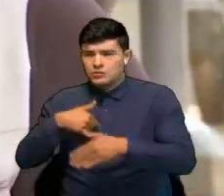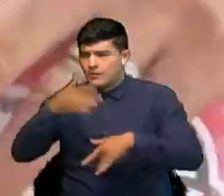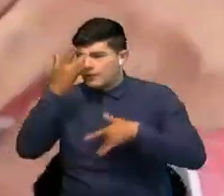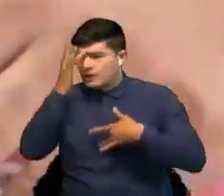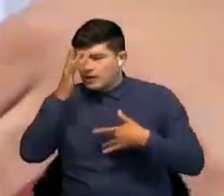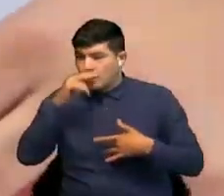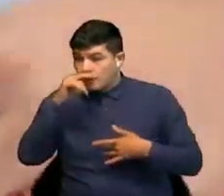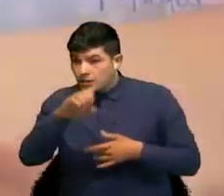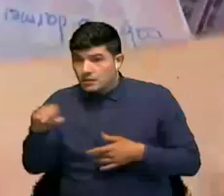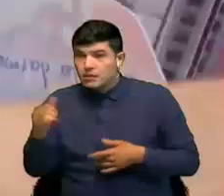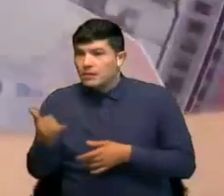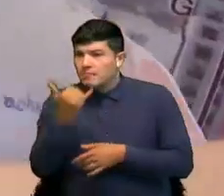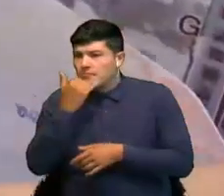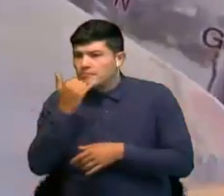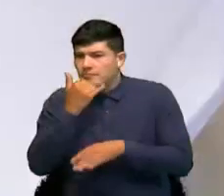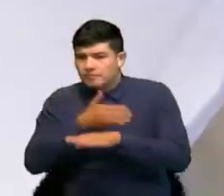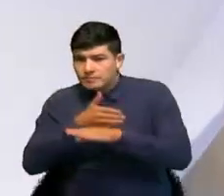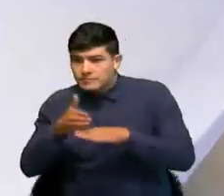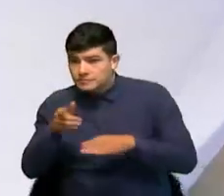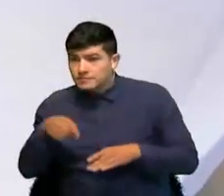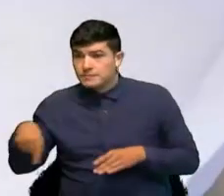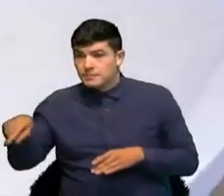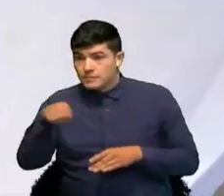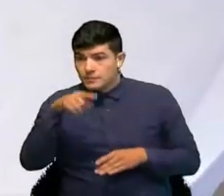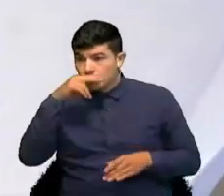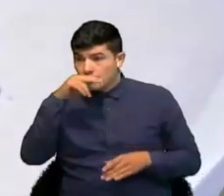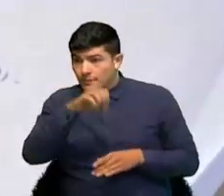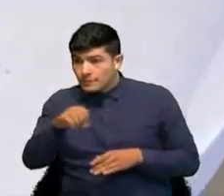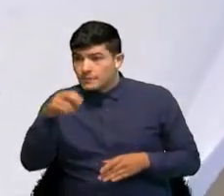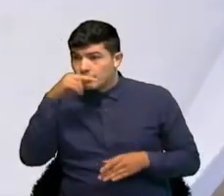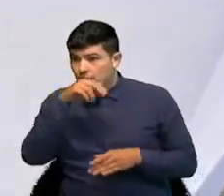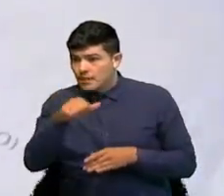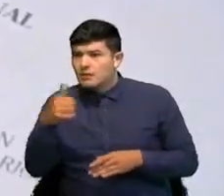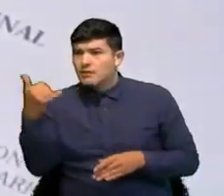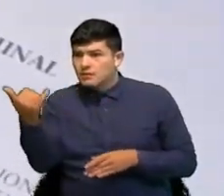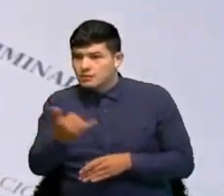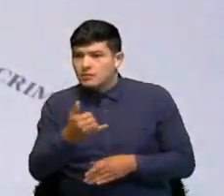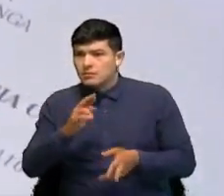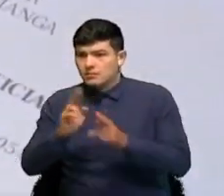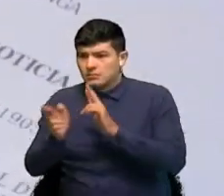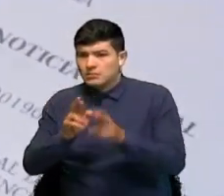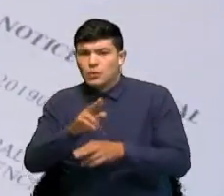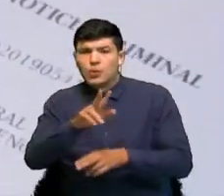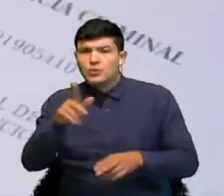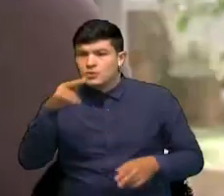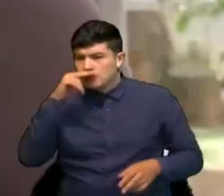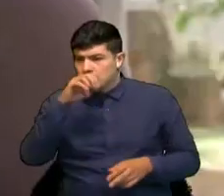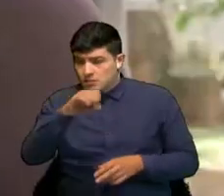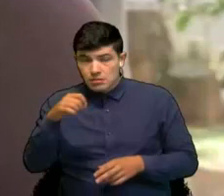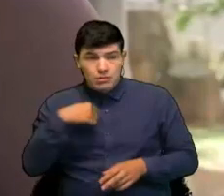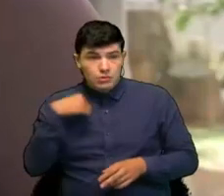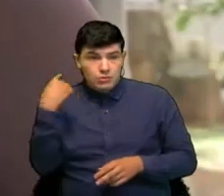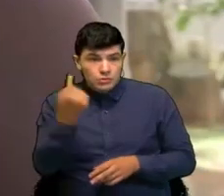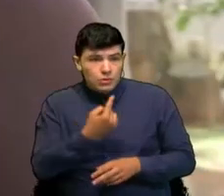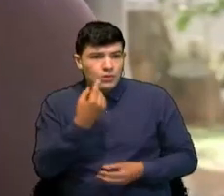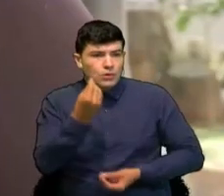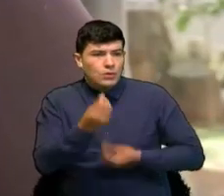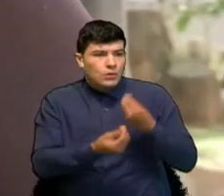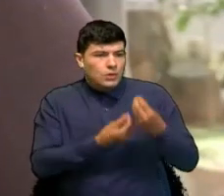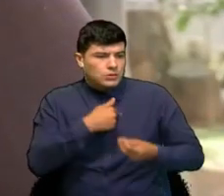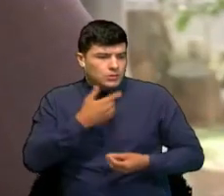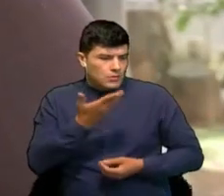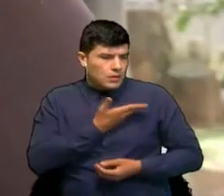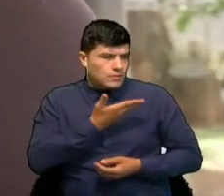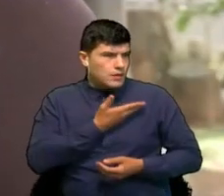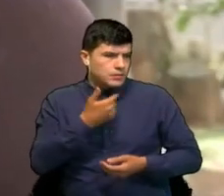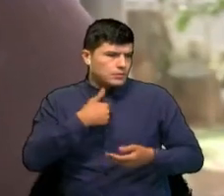resulta y pasa de que a los niños los ponían a tener relaciones con los otros niños yo solamente lo hice como instinto de madre